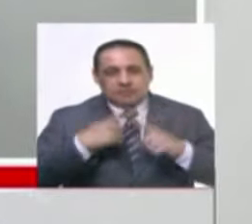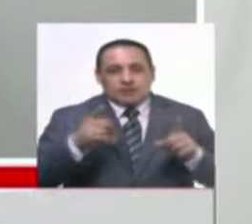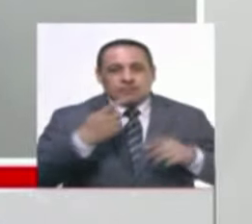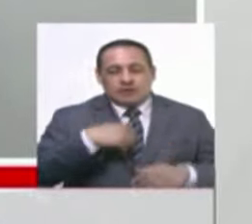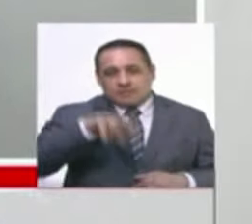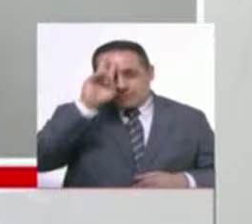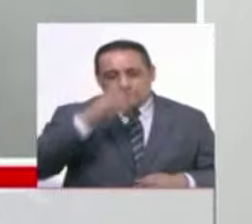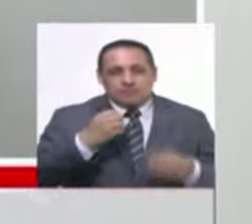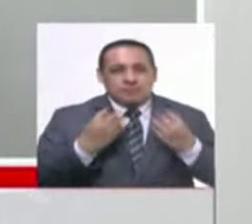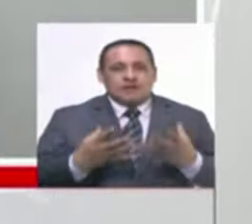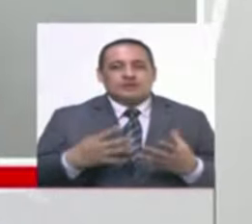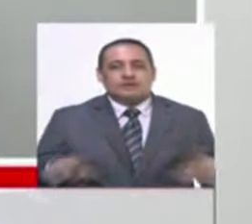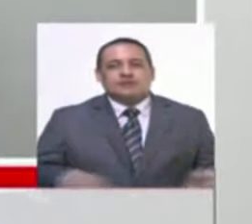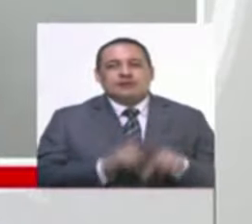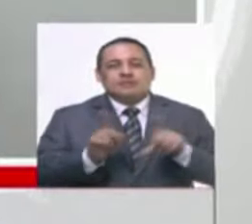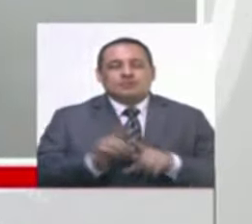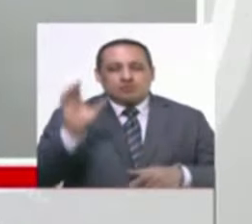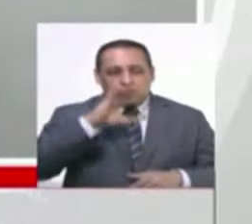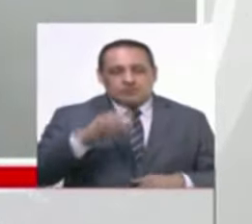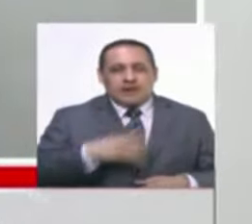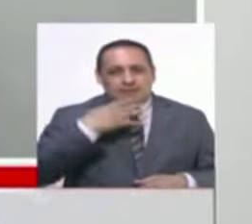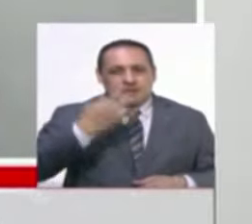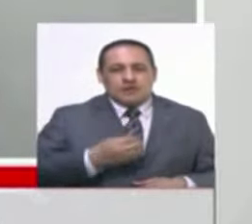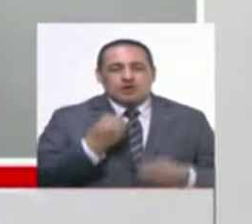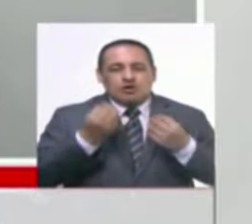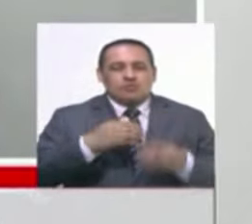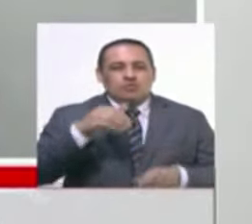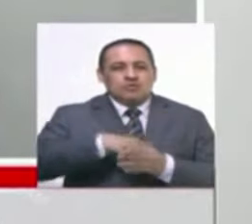patria, digamos la verdad de cómo ganó